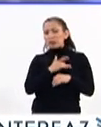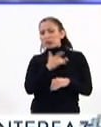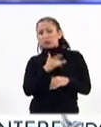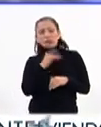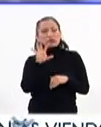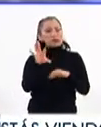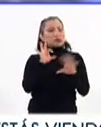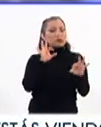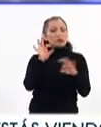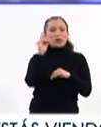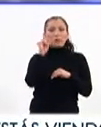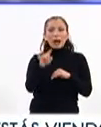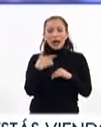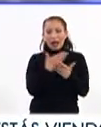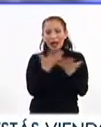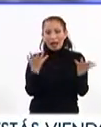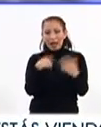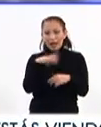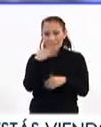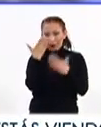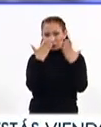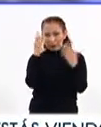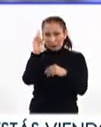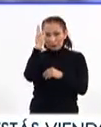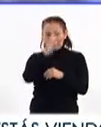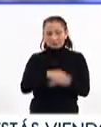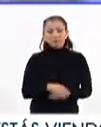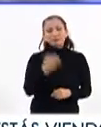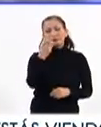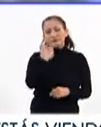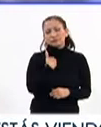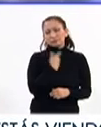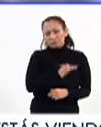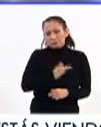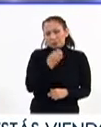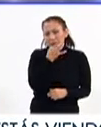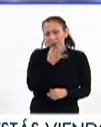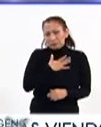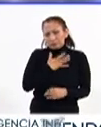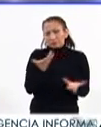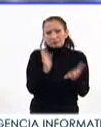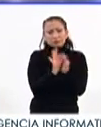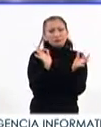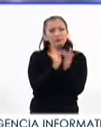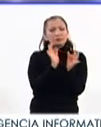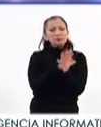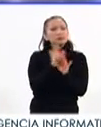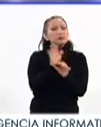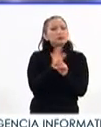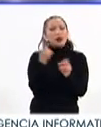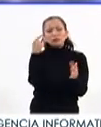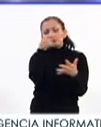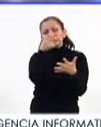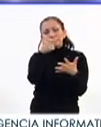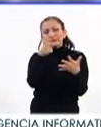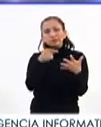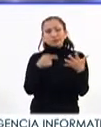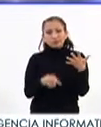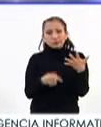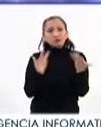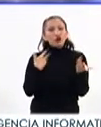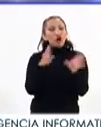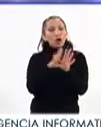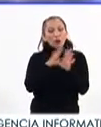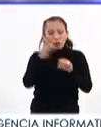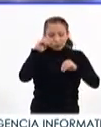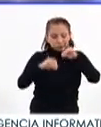alternativas, las diversas alternativas que se ofrecen en el país para estudiar una carrera. Por ello nos gustaría que me platicara cuáles son los objetivos, cómo